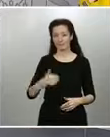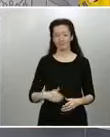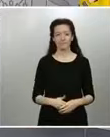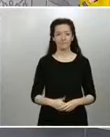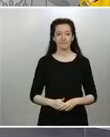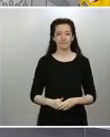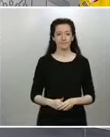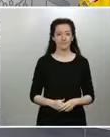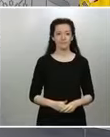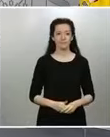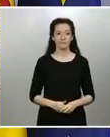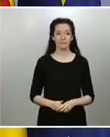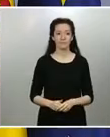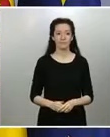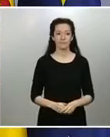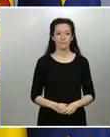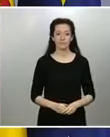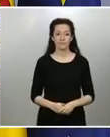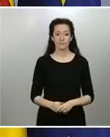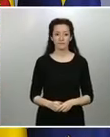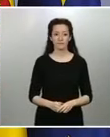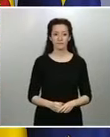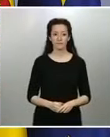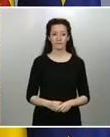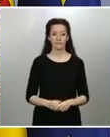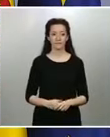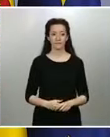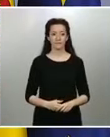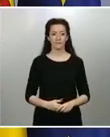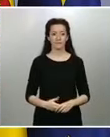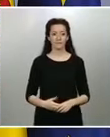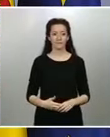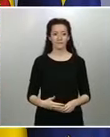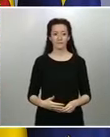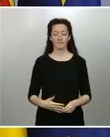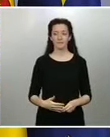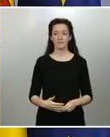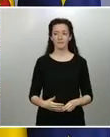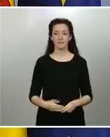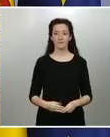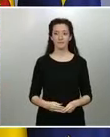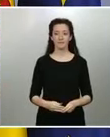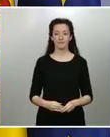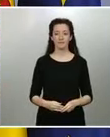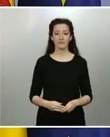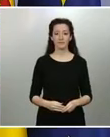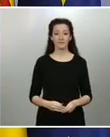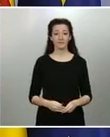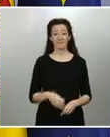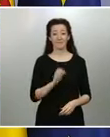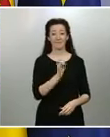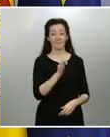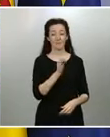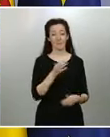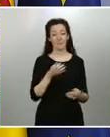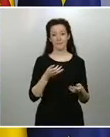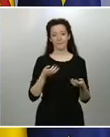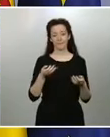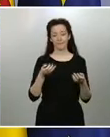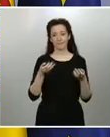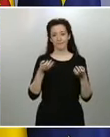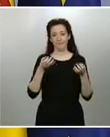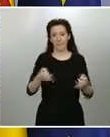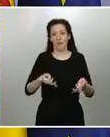bueno él efectivamente como siempre que hay un real decreto que lleva vamos al congreso' más aún de esta